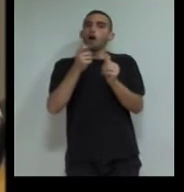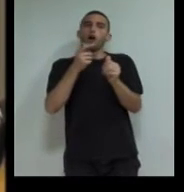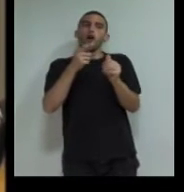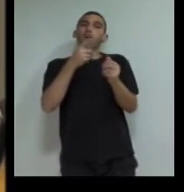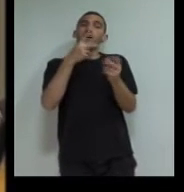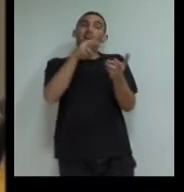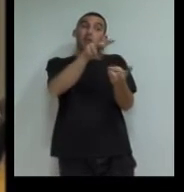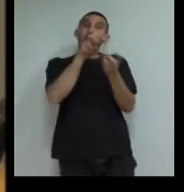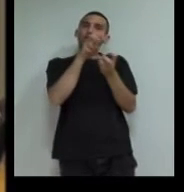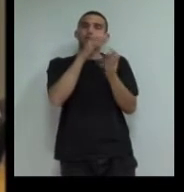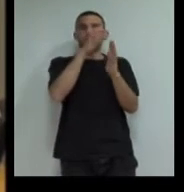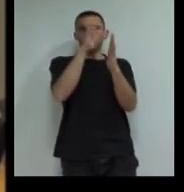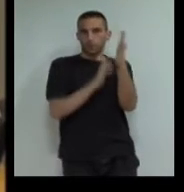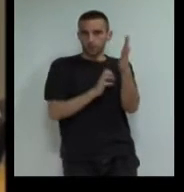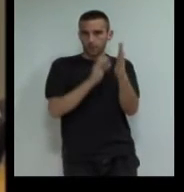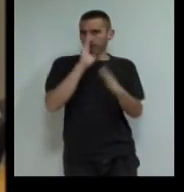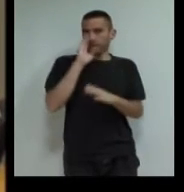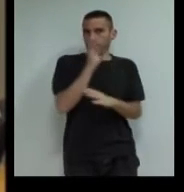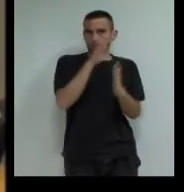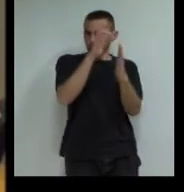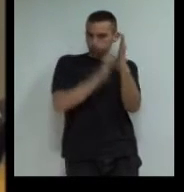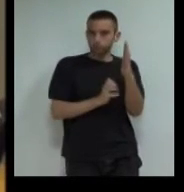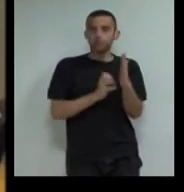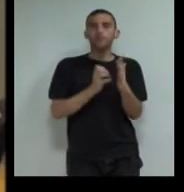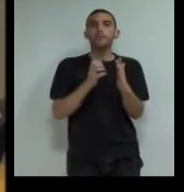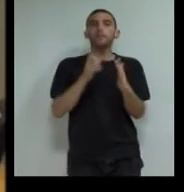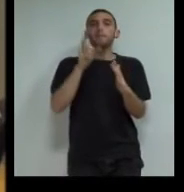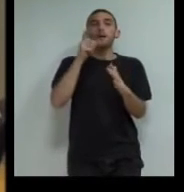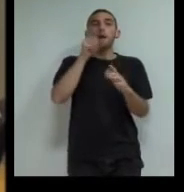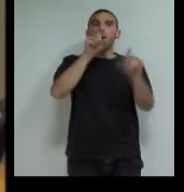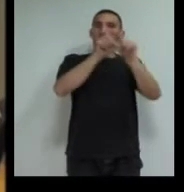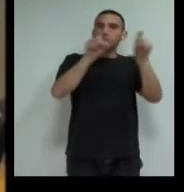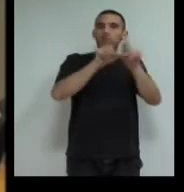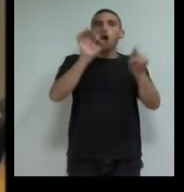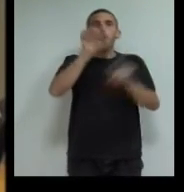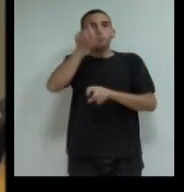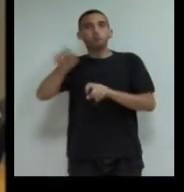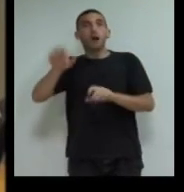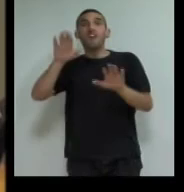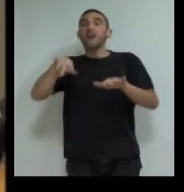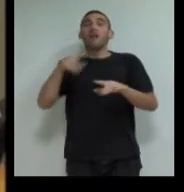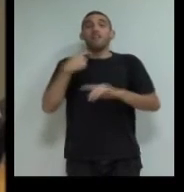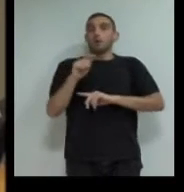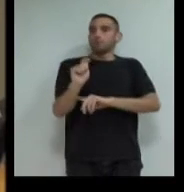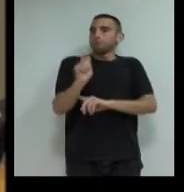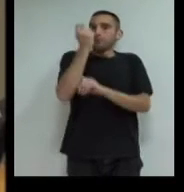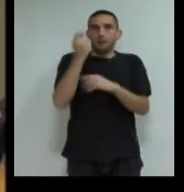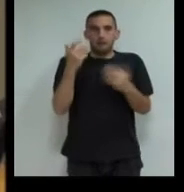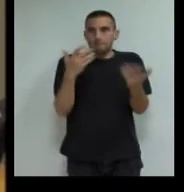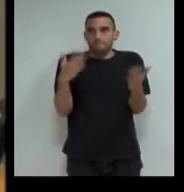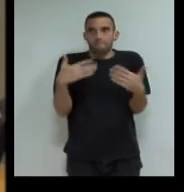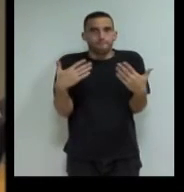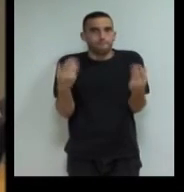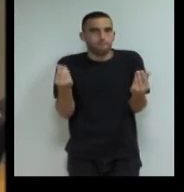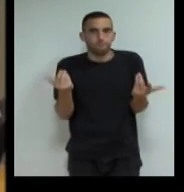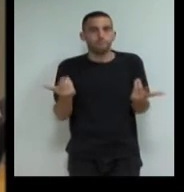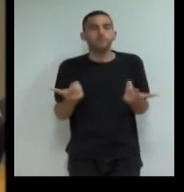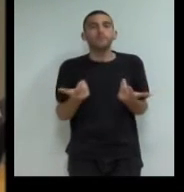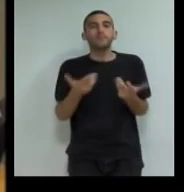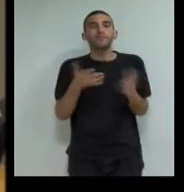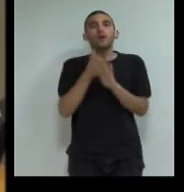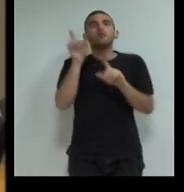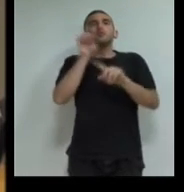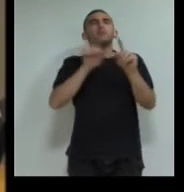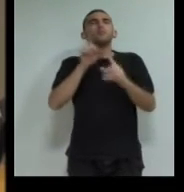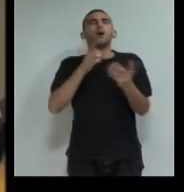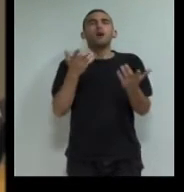en el impuesto de sociedades de las empresas o incluso en las personas, etcétera, pero no se ha llegado a algo claro. ¿Cuál es el verdadero problema?